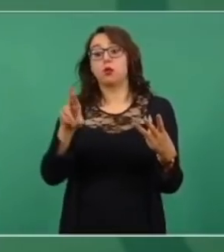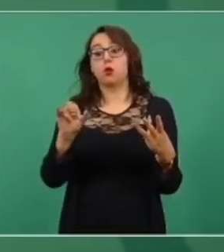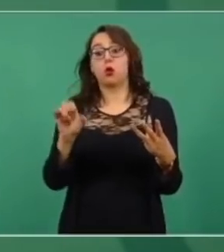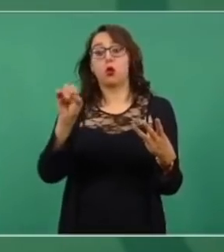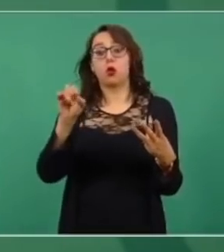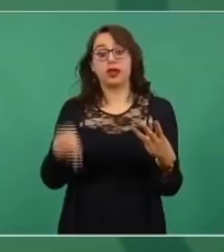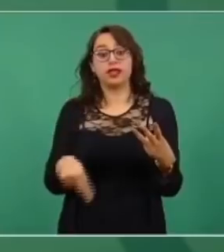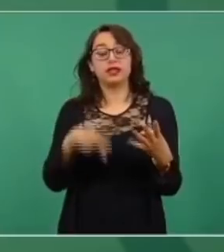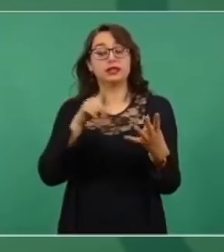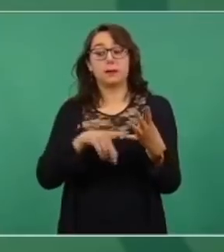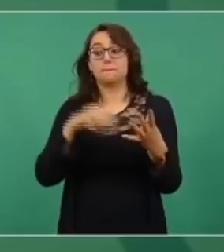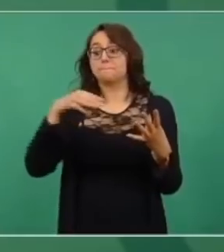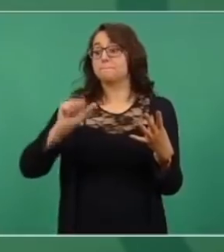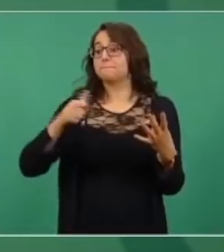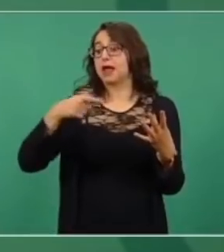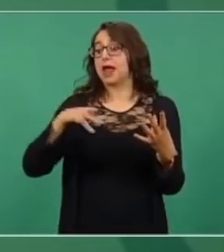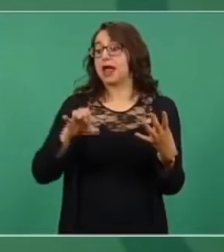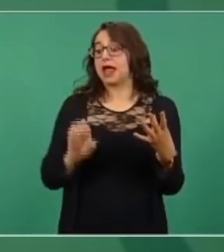Maqueo.